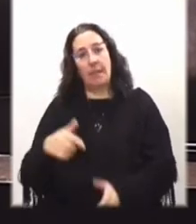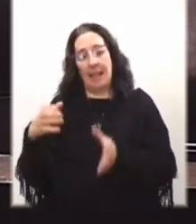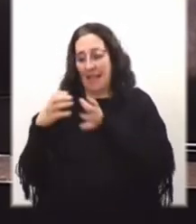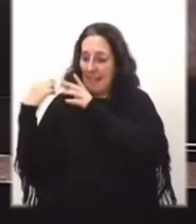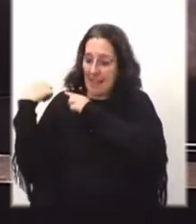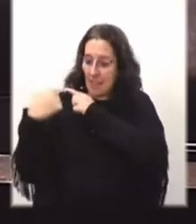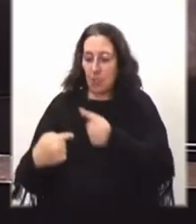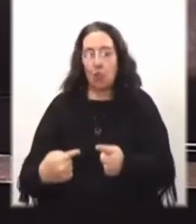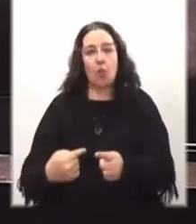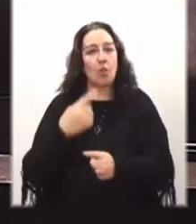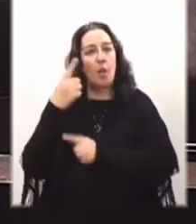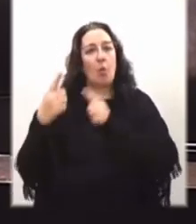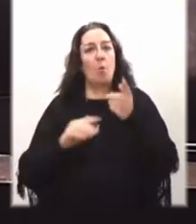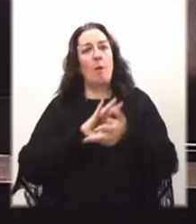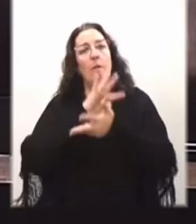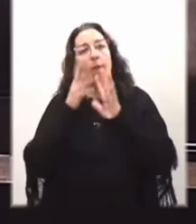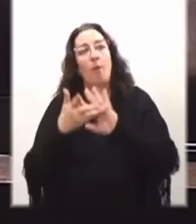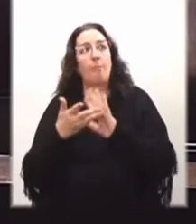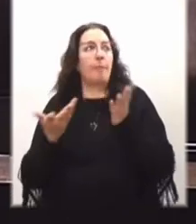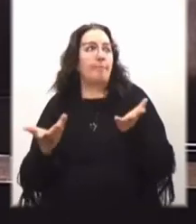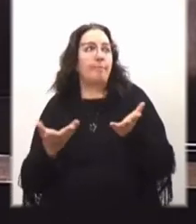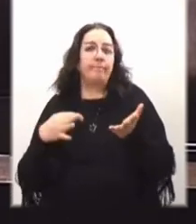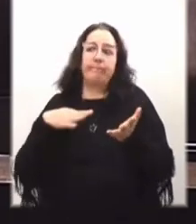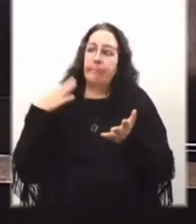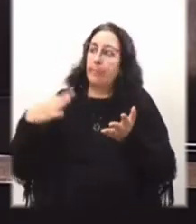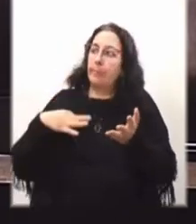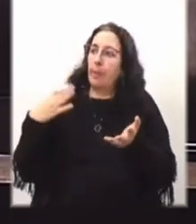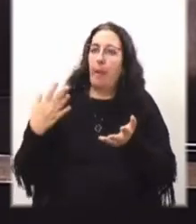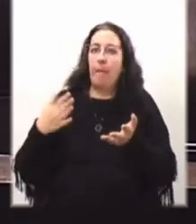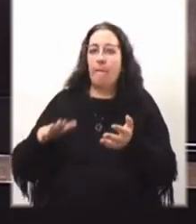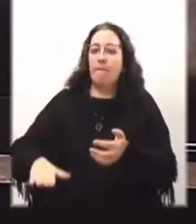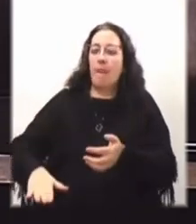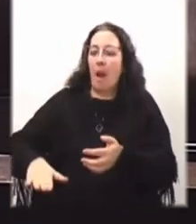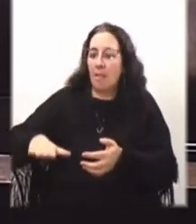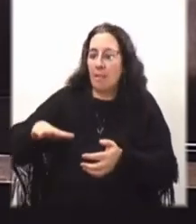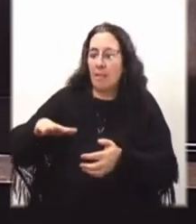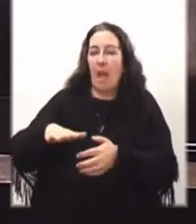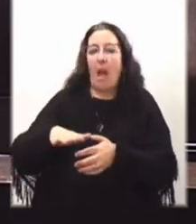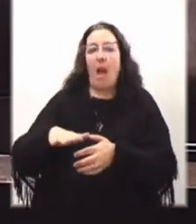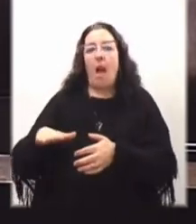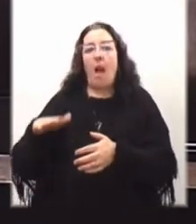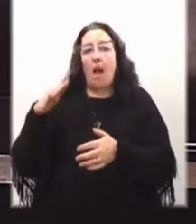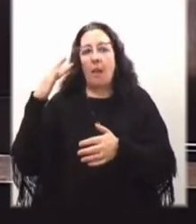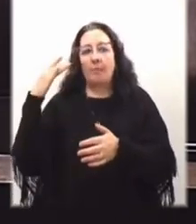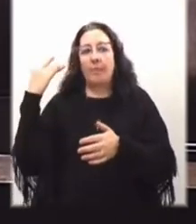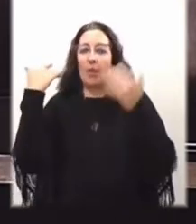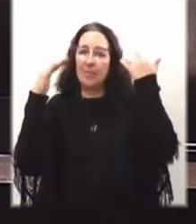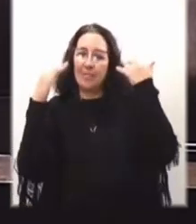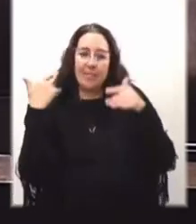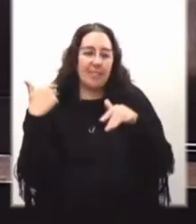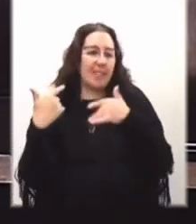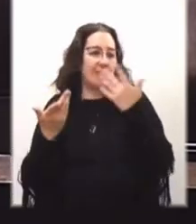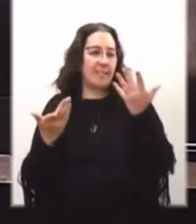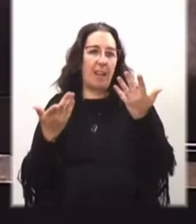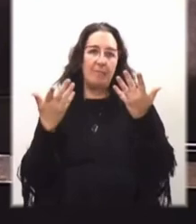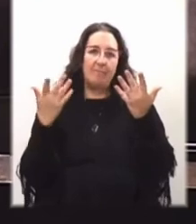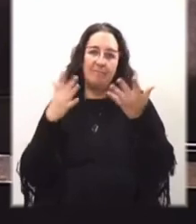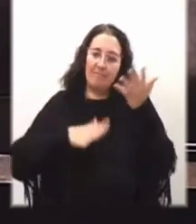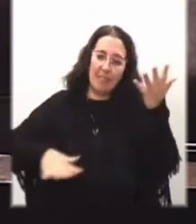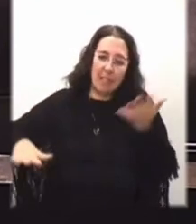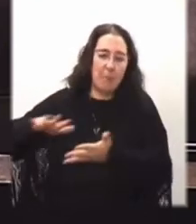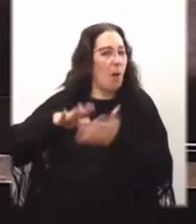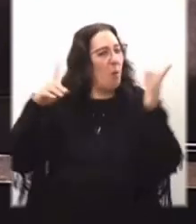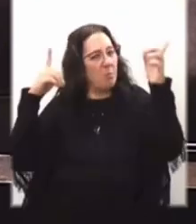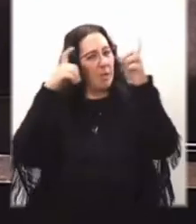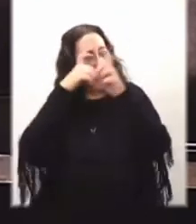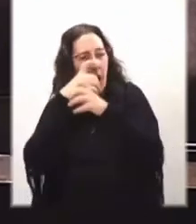alguna manera, nos tocó vivir desde la infancia, desde la adolescencia, un clima complicado de terror, de proscripción